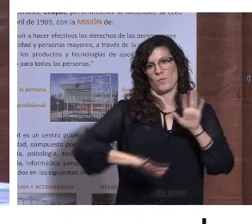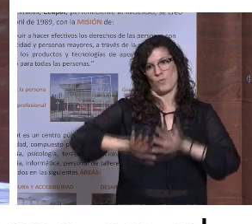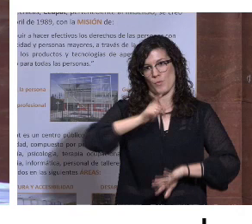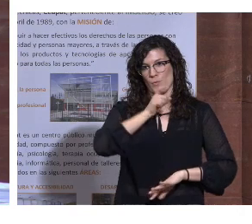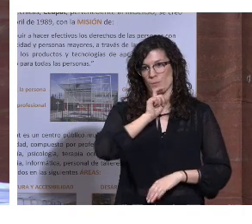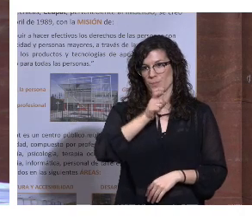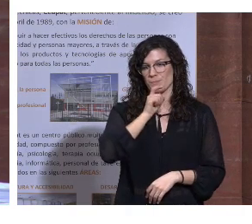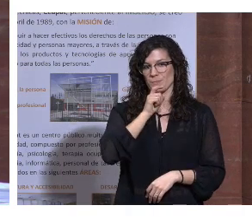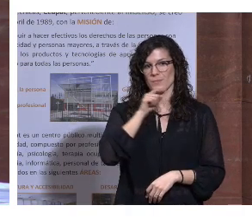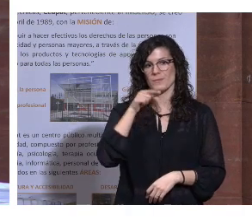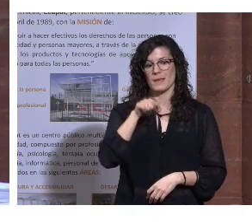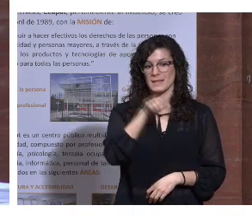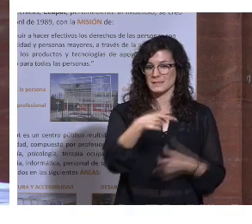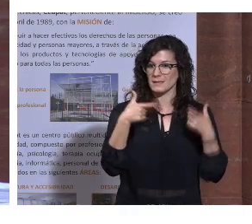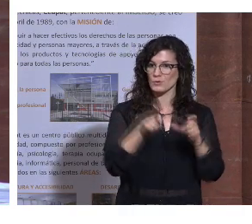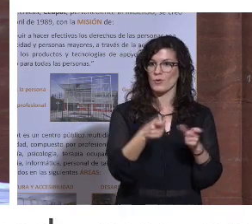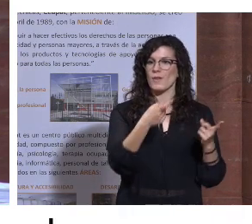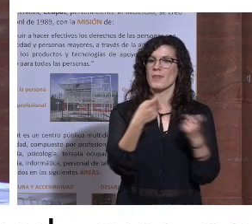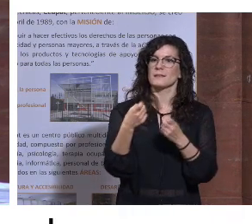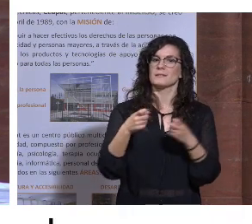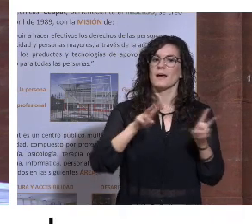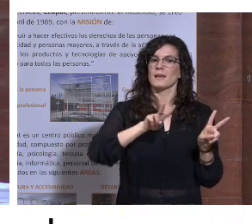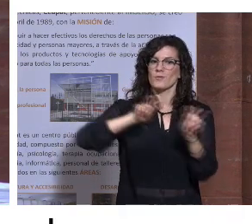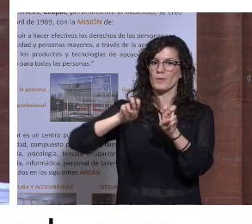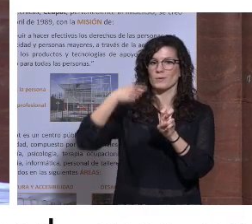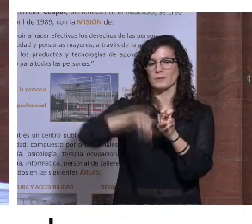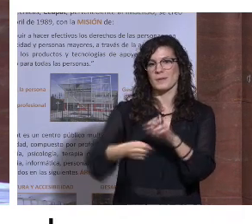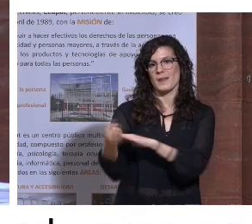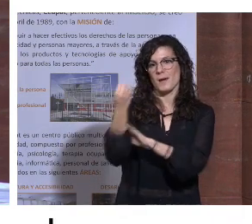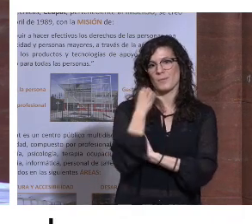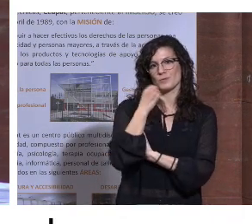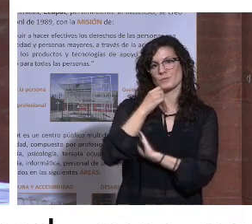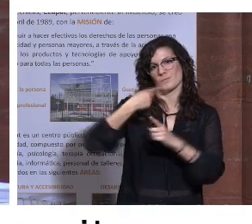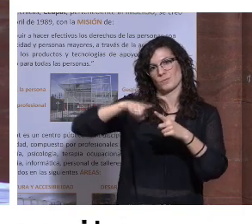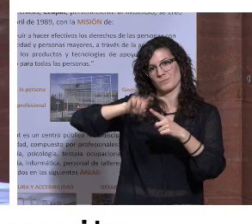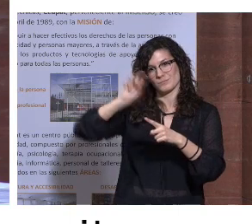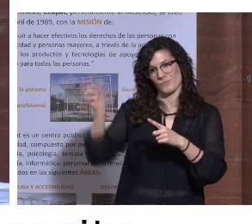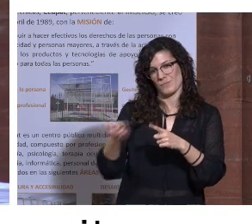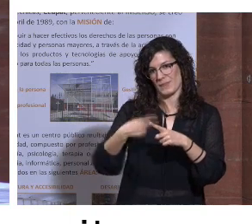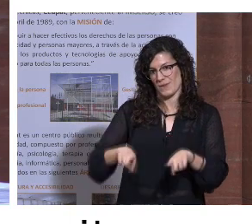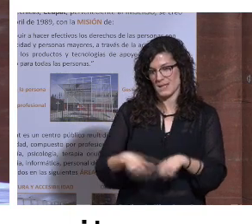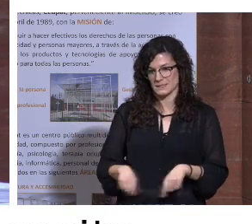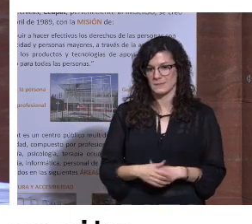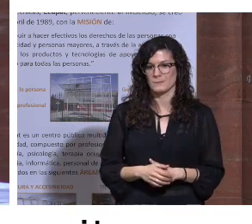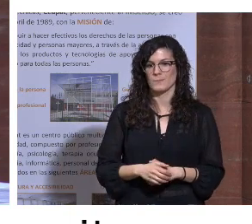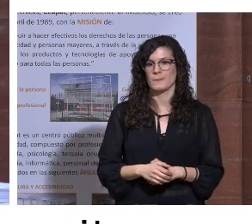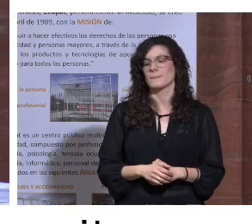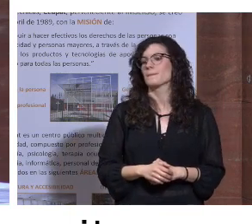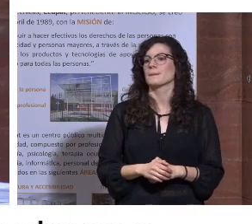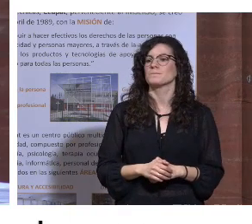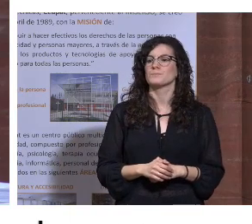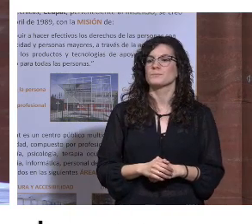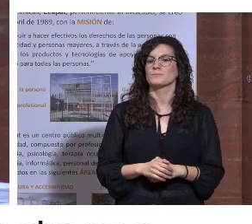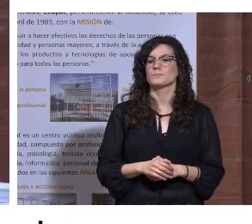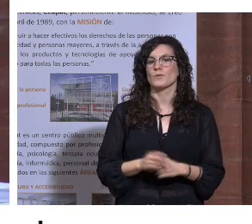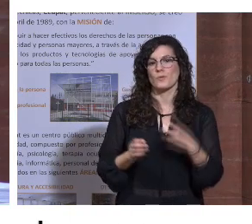sector que necesita innovación y apoyo de muchos actores diferentes. Una parte clave de mi trabajo